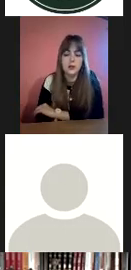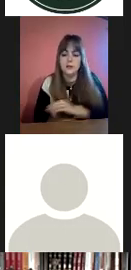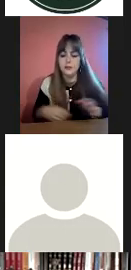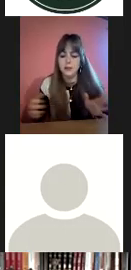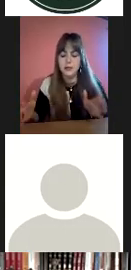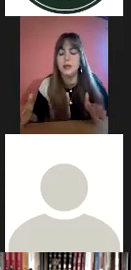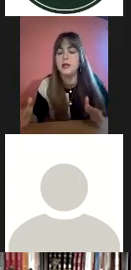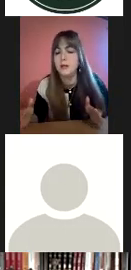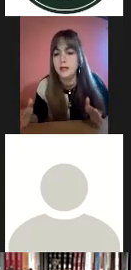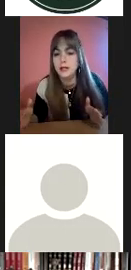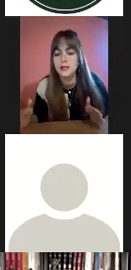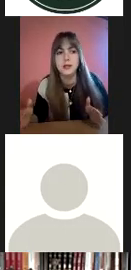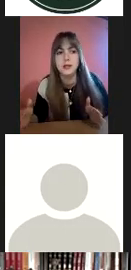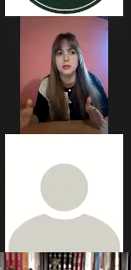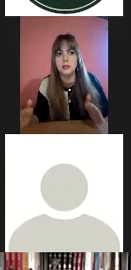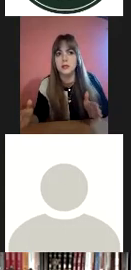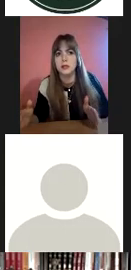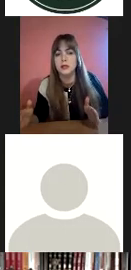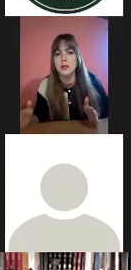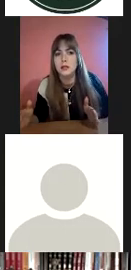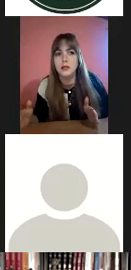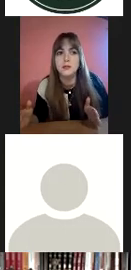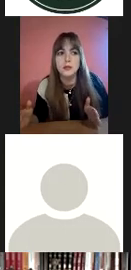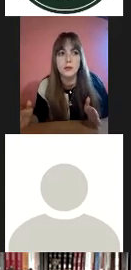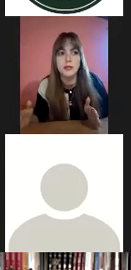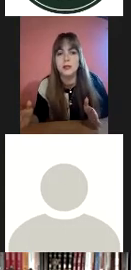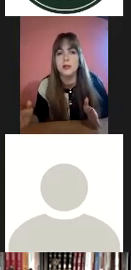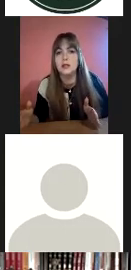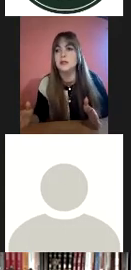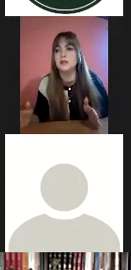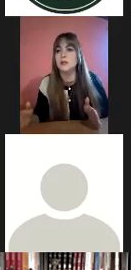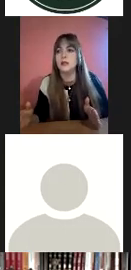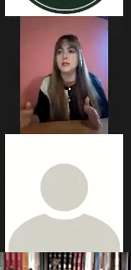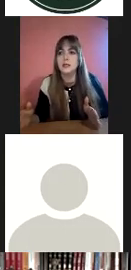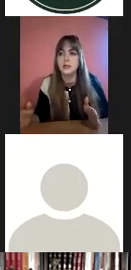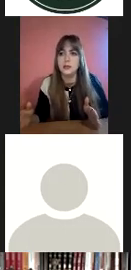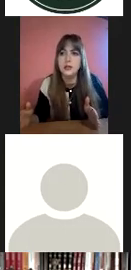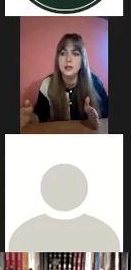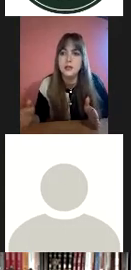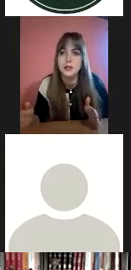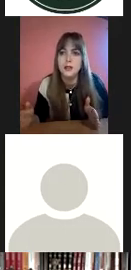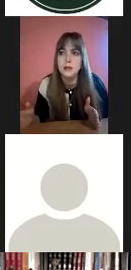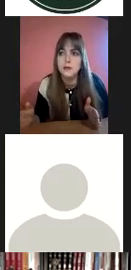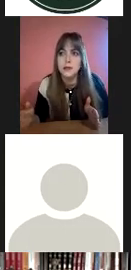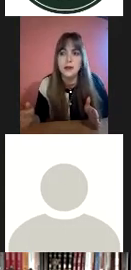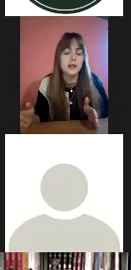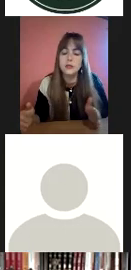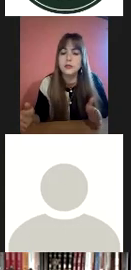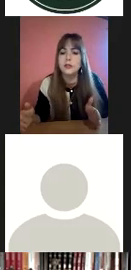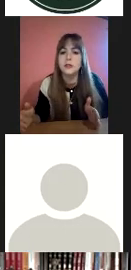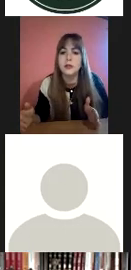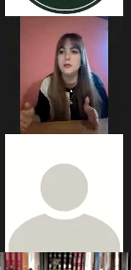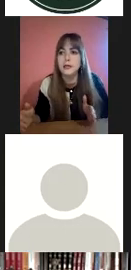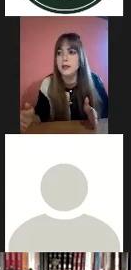se puede meter en una cámara de gas perros y gatos que solamente por estar en situación de calle y por tener una enfermedad que